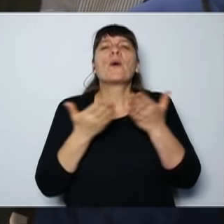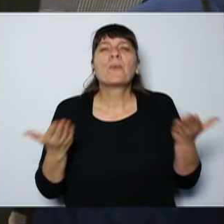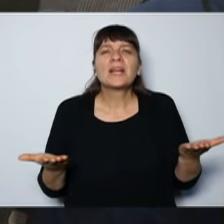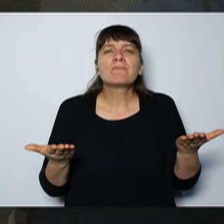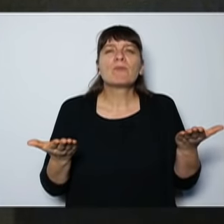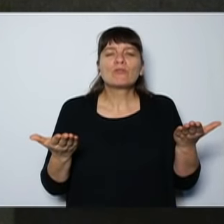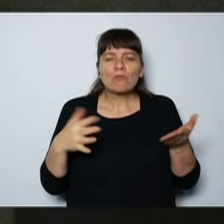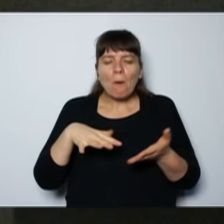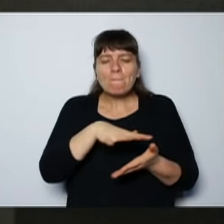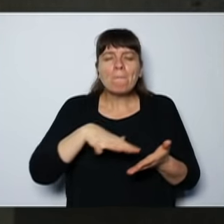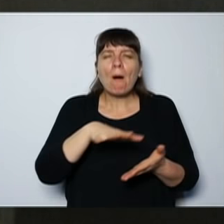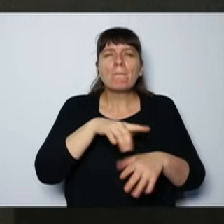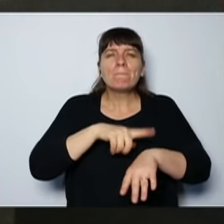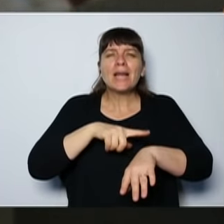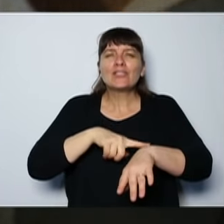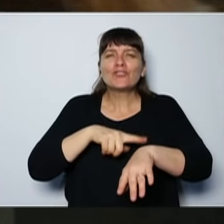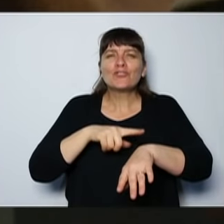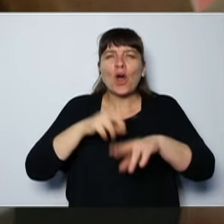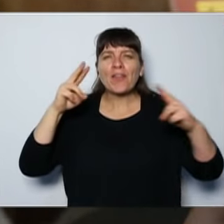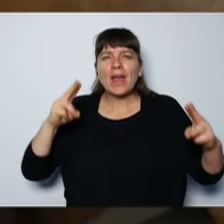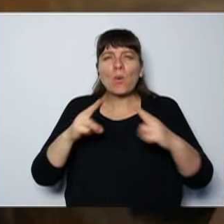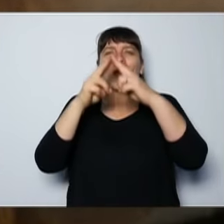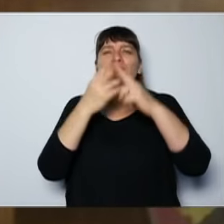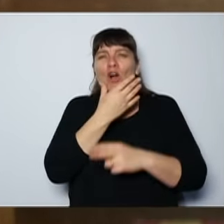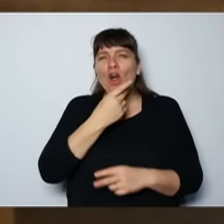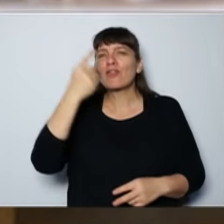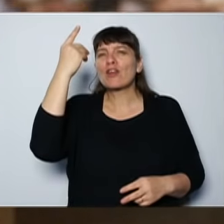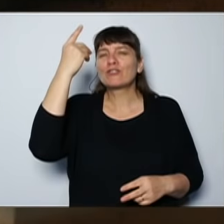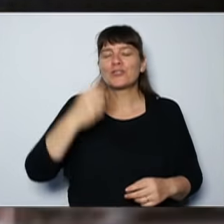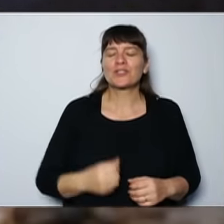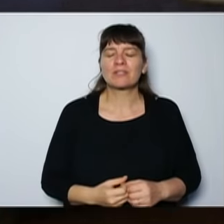abrimos un espacio de encuentro con Dios,